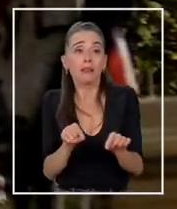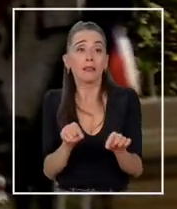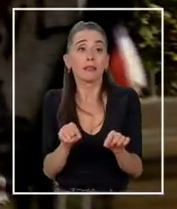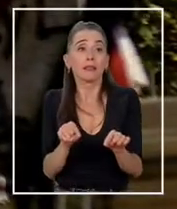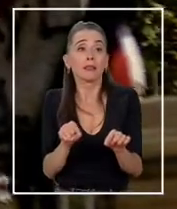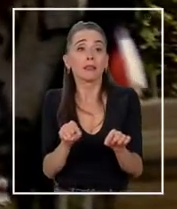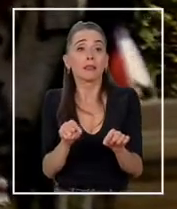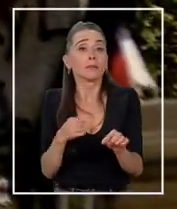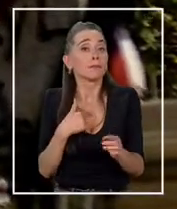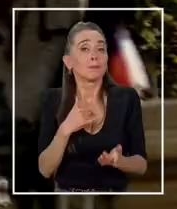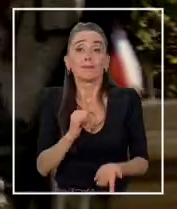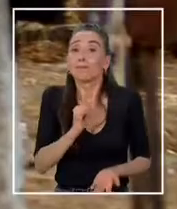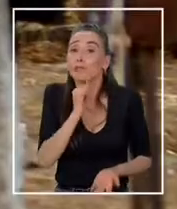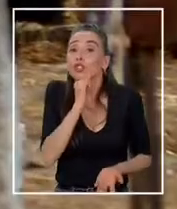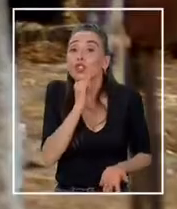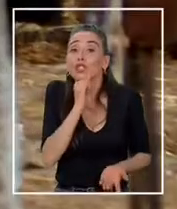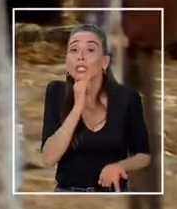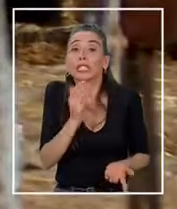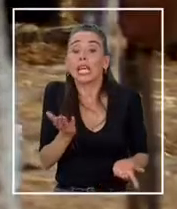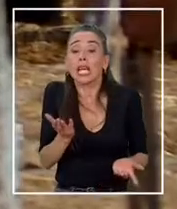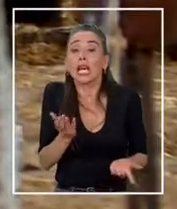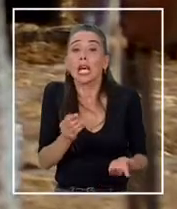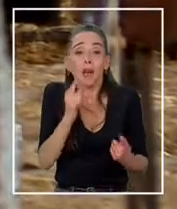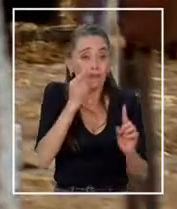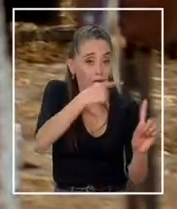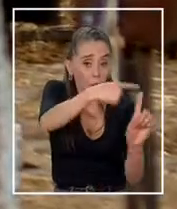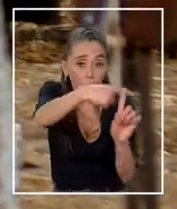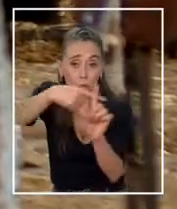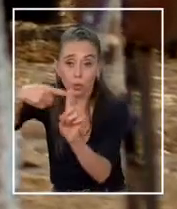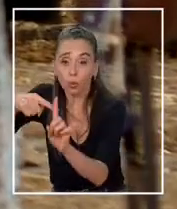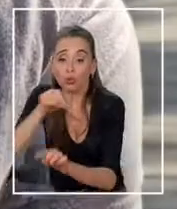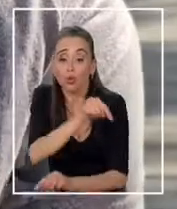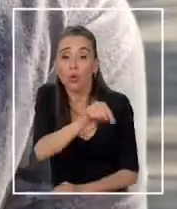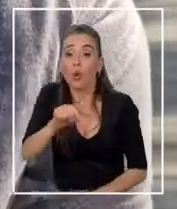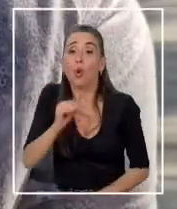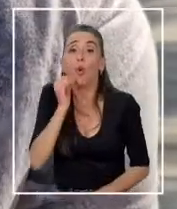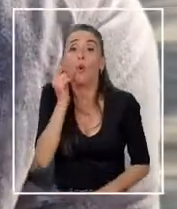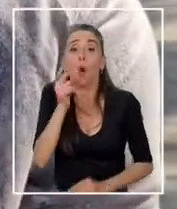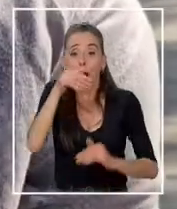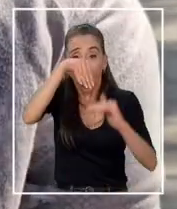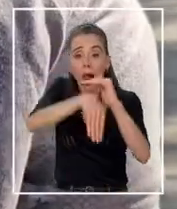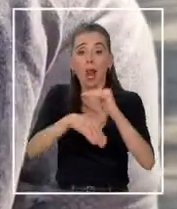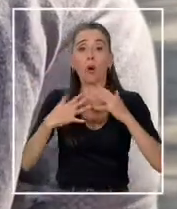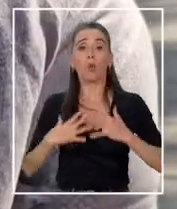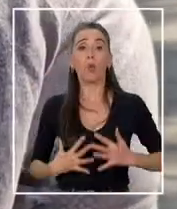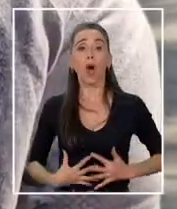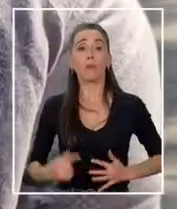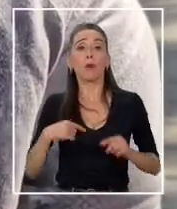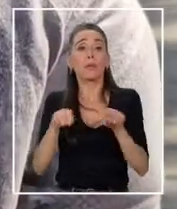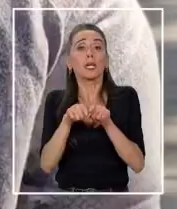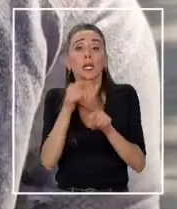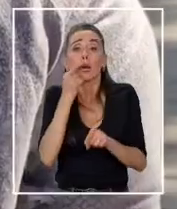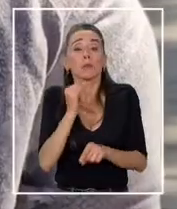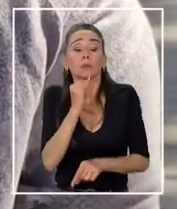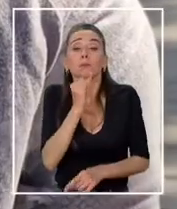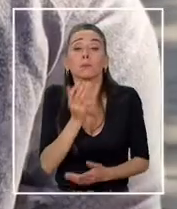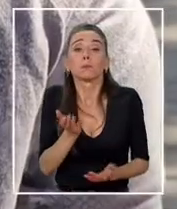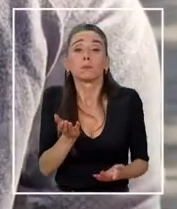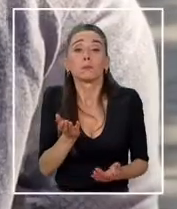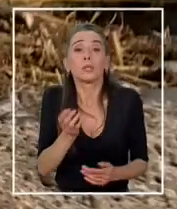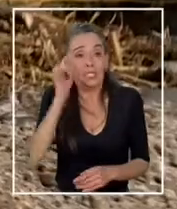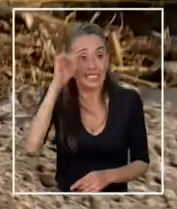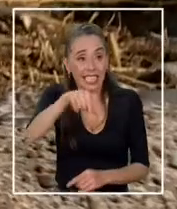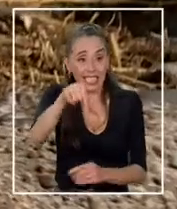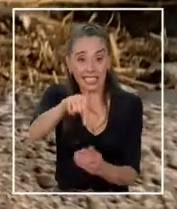efectivamente no sé en cuál de las cruces estaba el cuerpo de mi hermano, pero yo sé que en